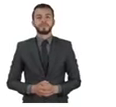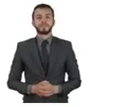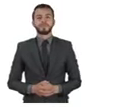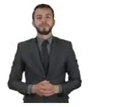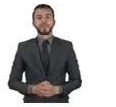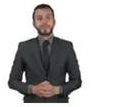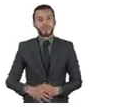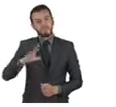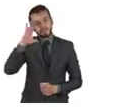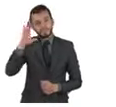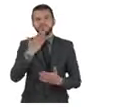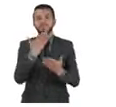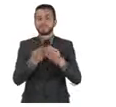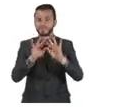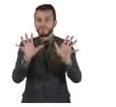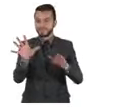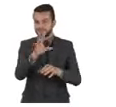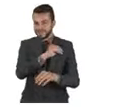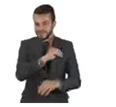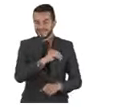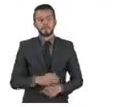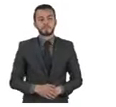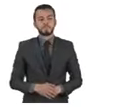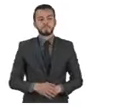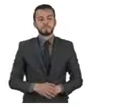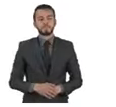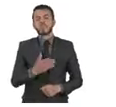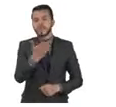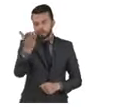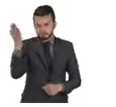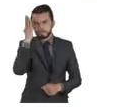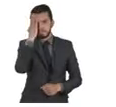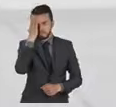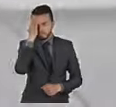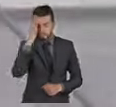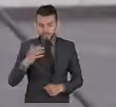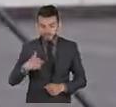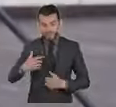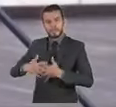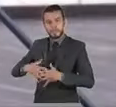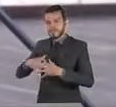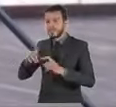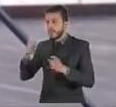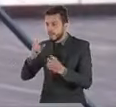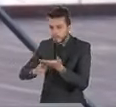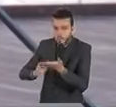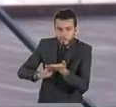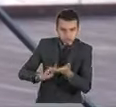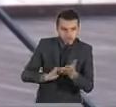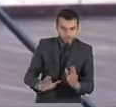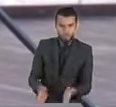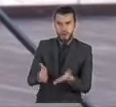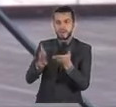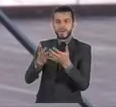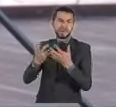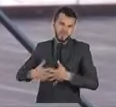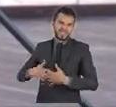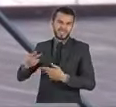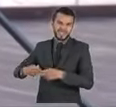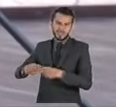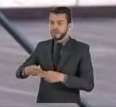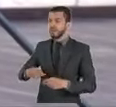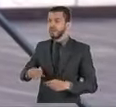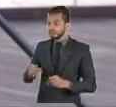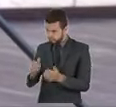Hola, buenos días a todos. Bueno, ustedes saben que la empresa de renovación y desarrollo urbano de Bogotá es una empresa ejecutora de